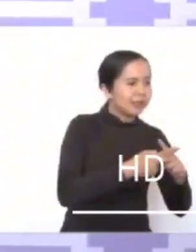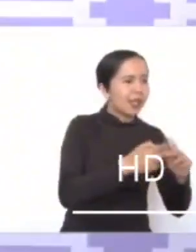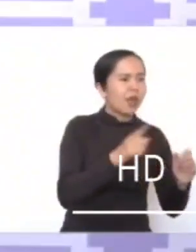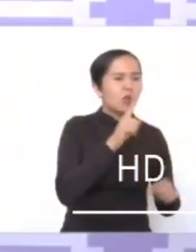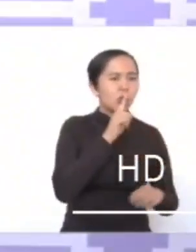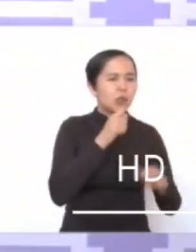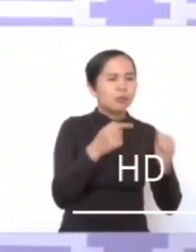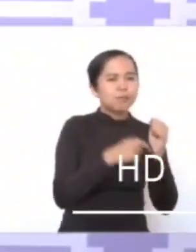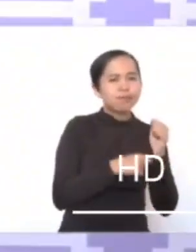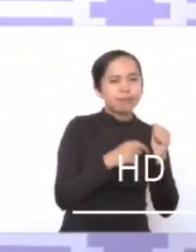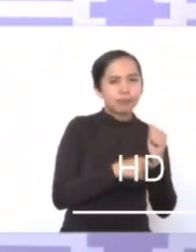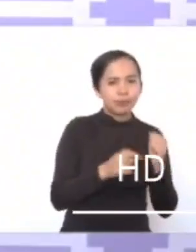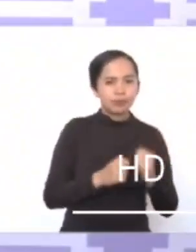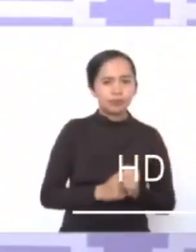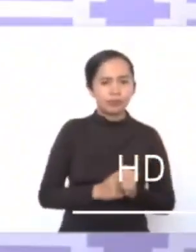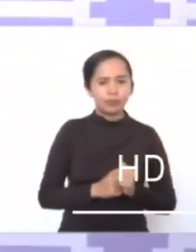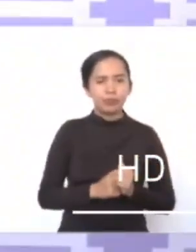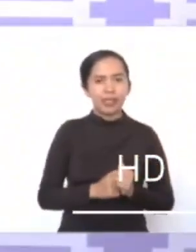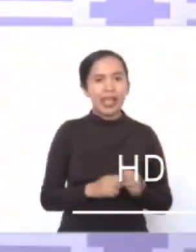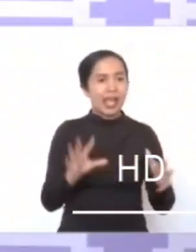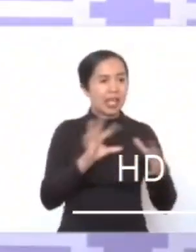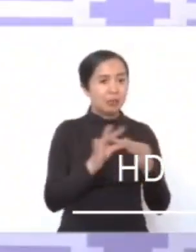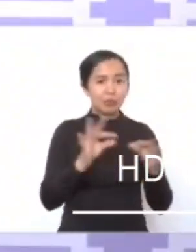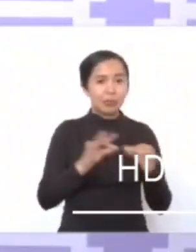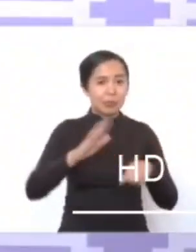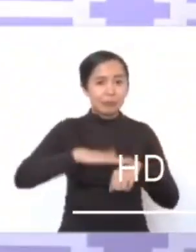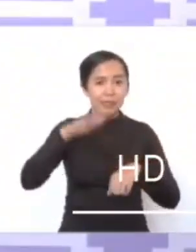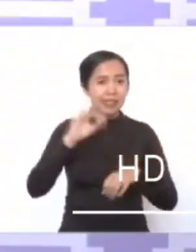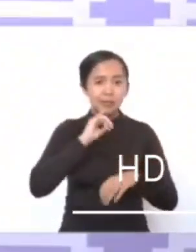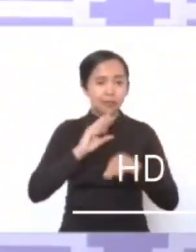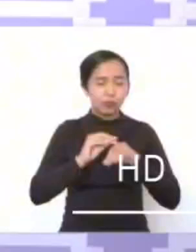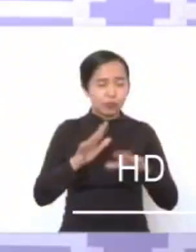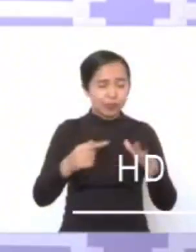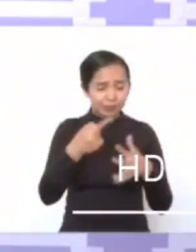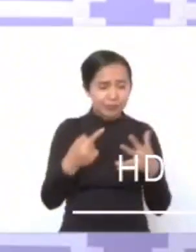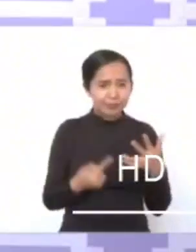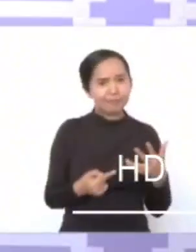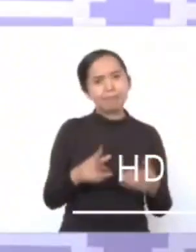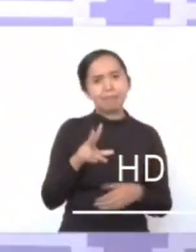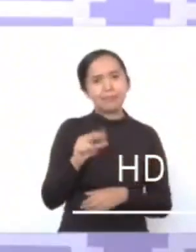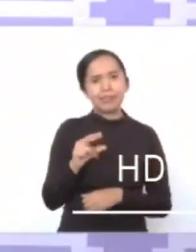que tienen que decir, de hechos graves, pero quieren